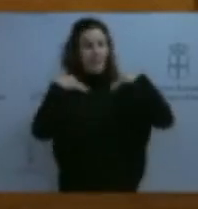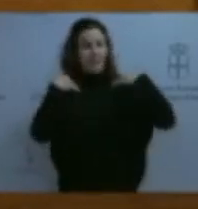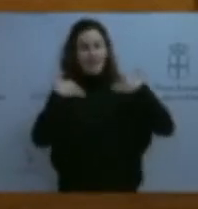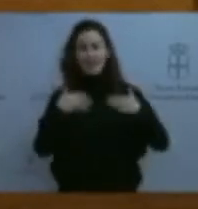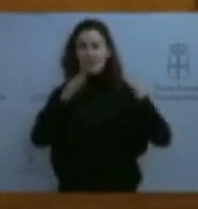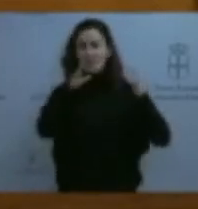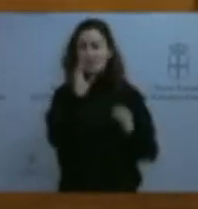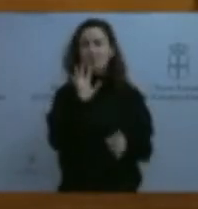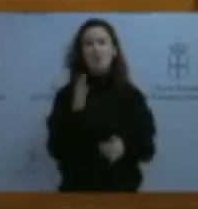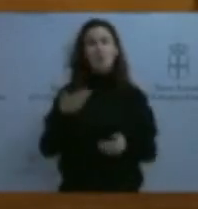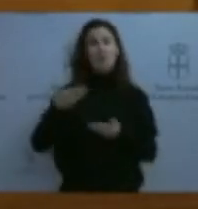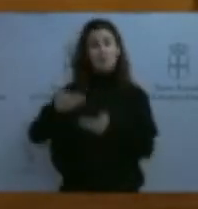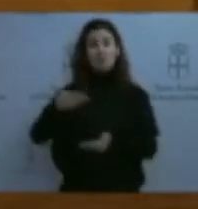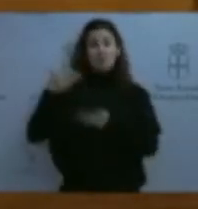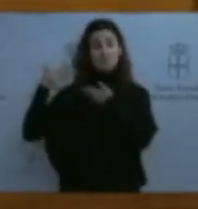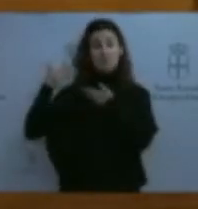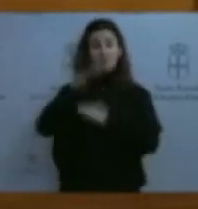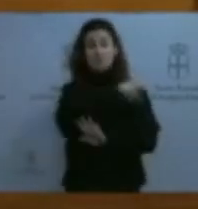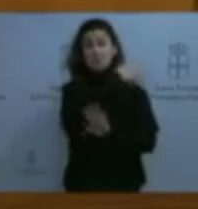llevaba 5 años sin funcionar,